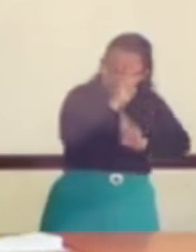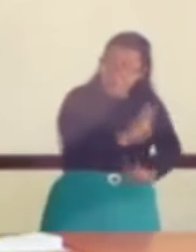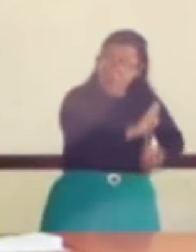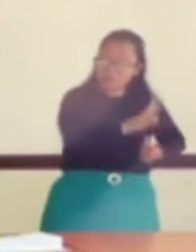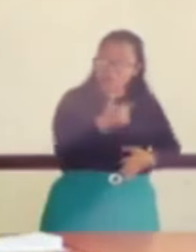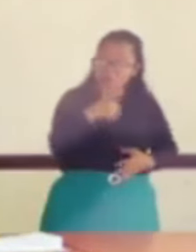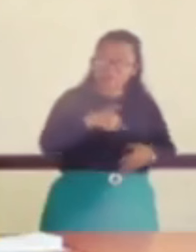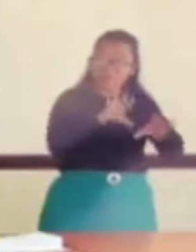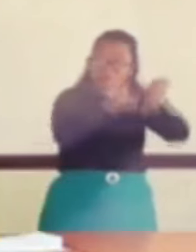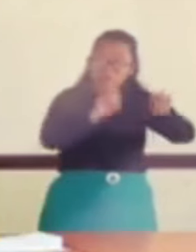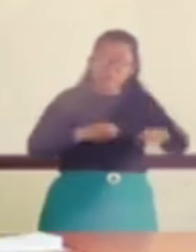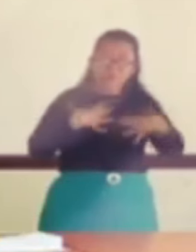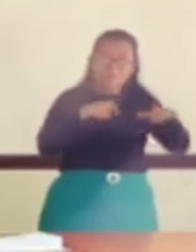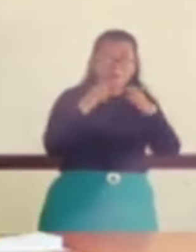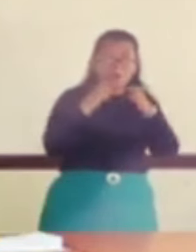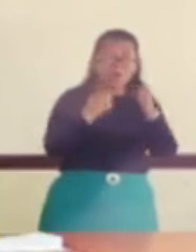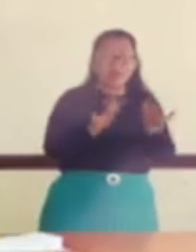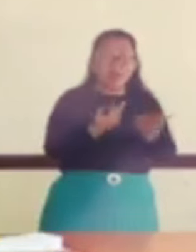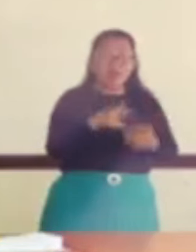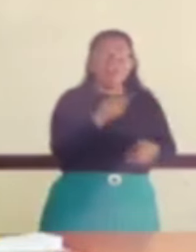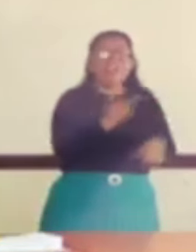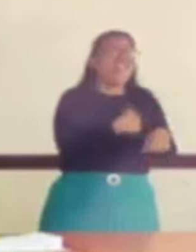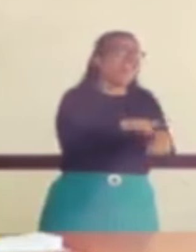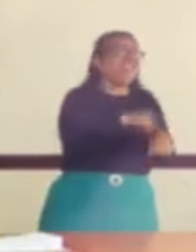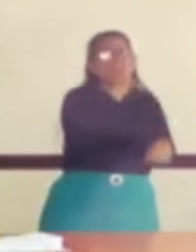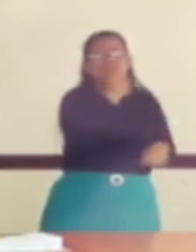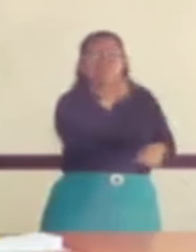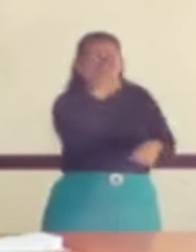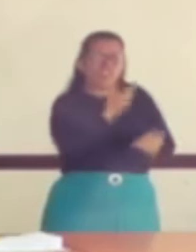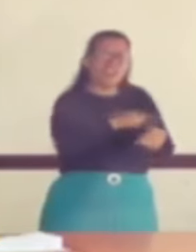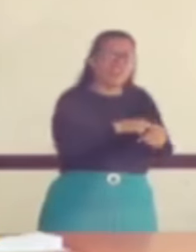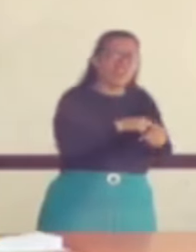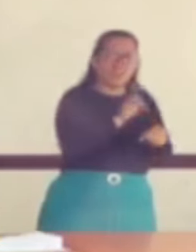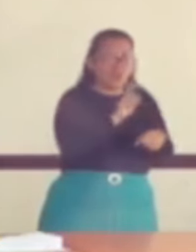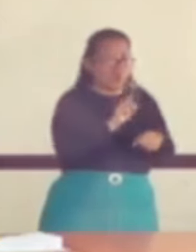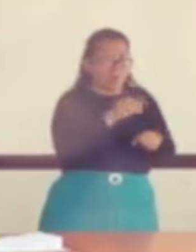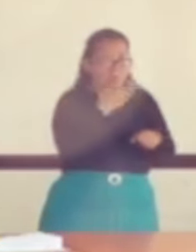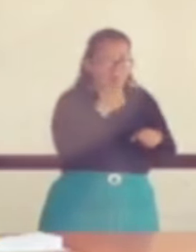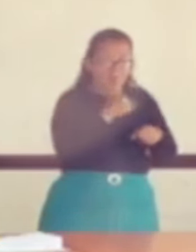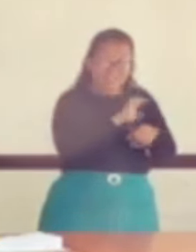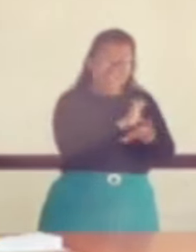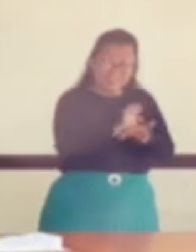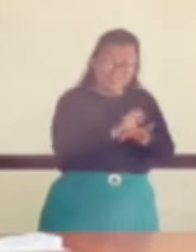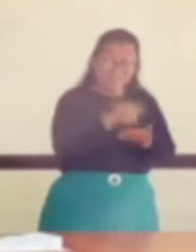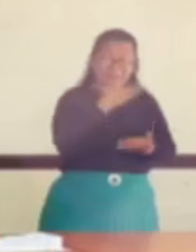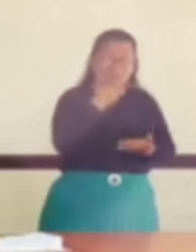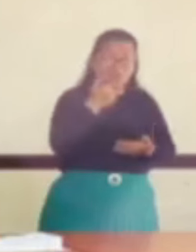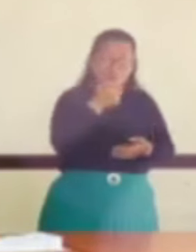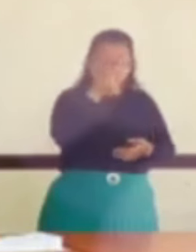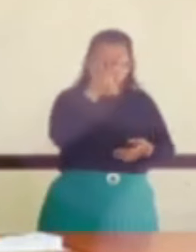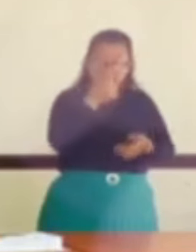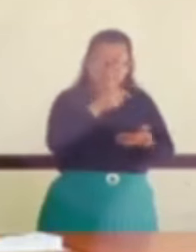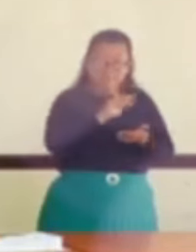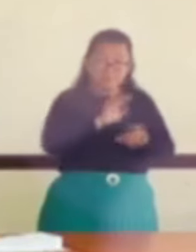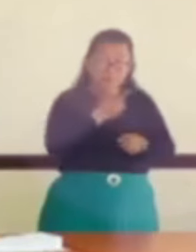es denormalizar la corrupción y normalizar la transparencia. Como bien lo dijo el licenciado, se están